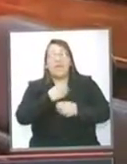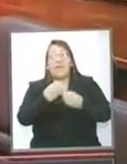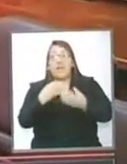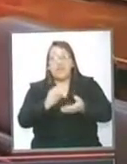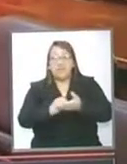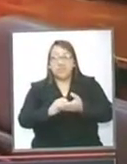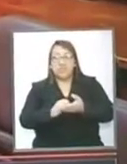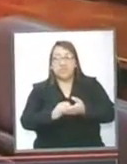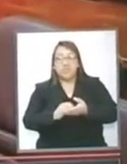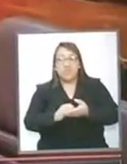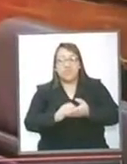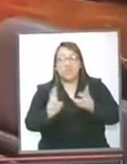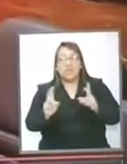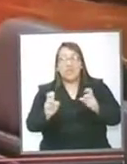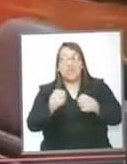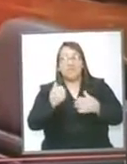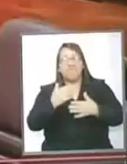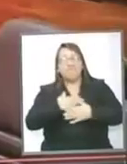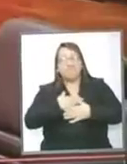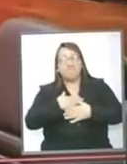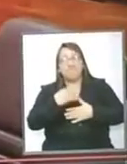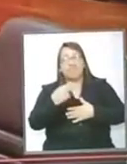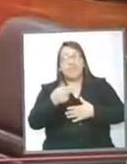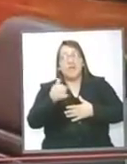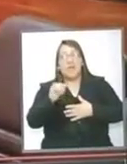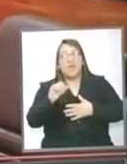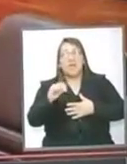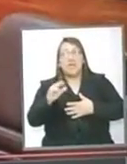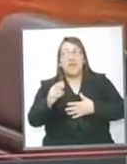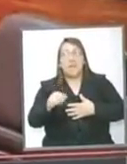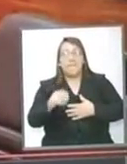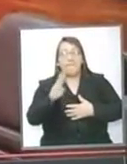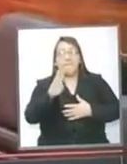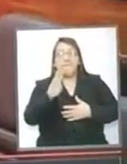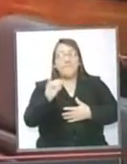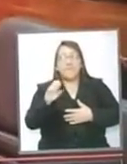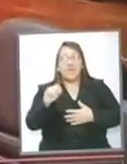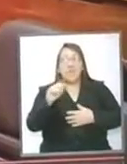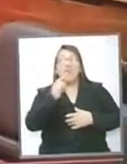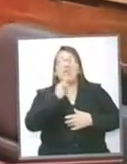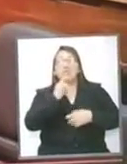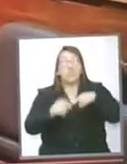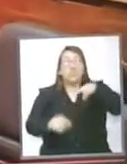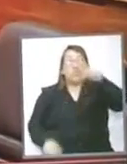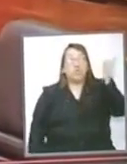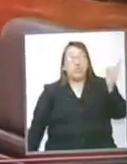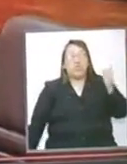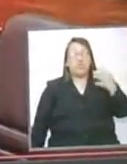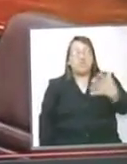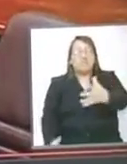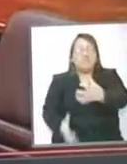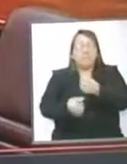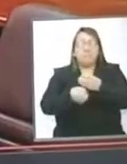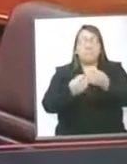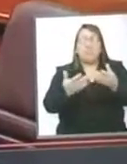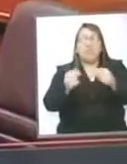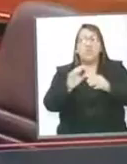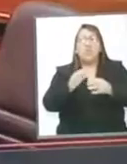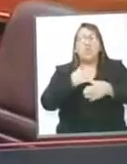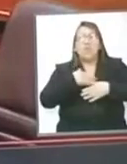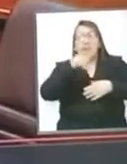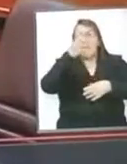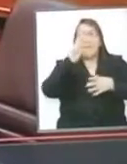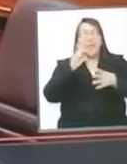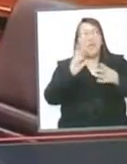Varias veces lo hemos dicho, el asunto penoso del Jaira Mingan, que en una universidad extranjera americana se ha quedado gran parte de ese